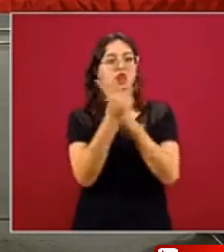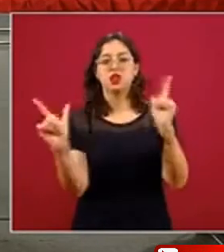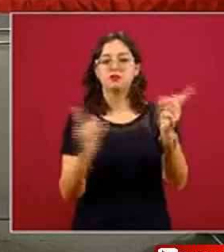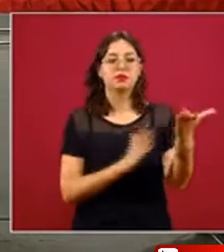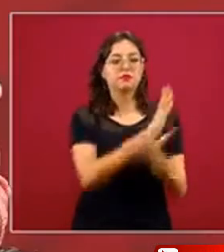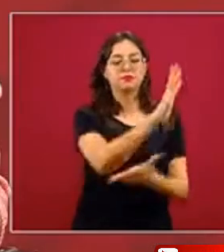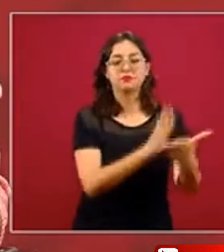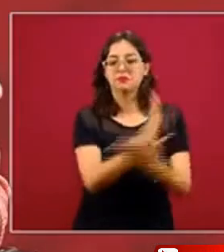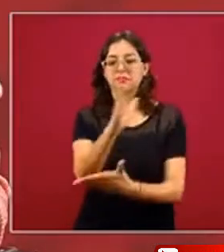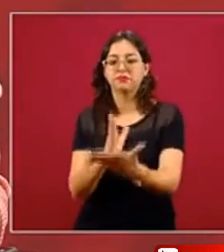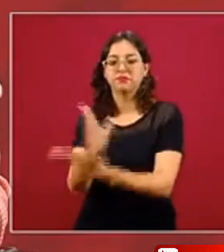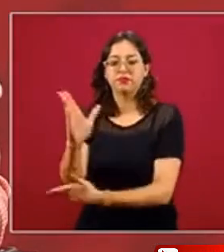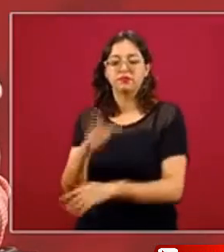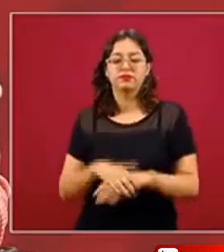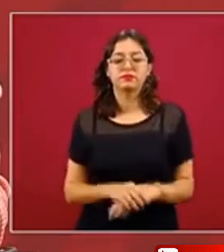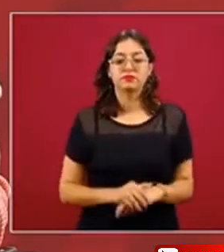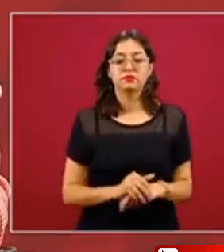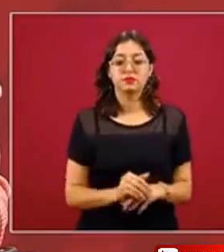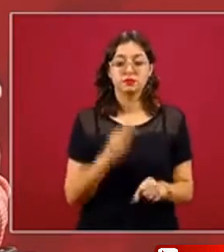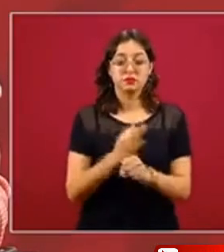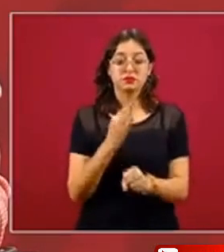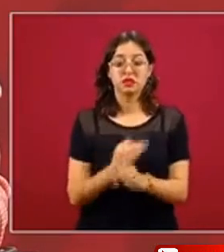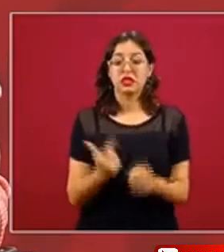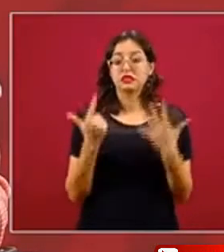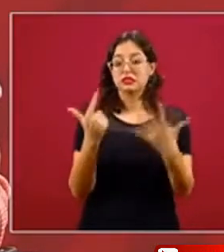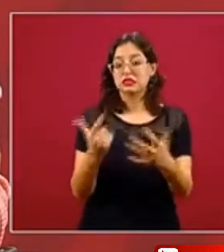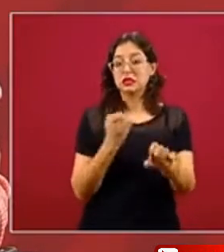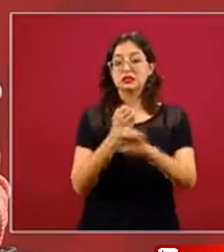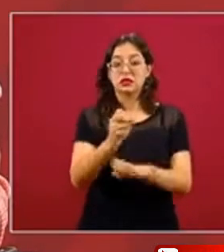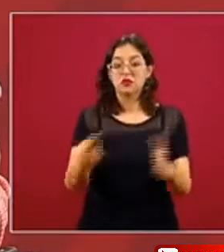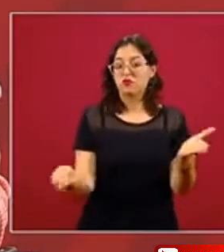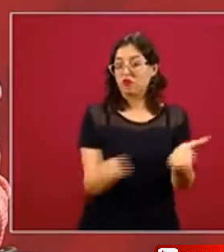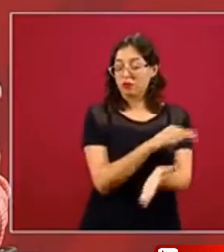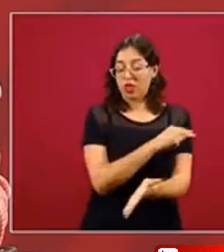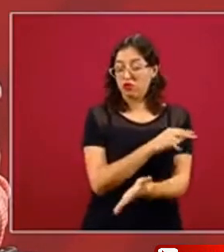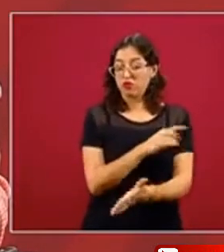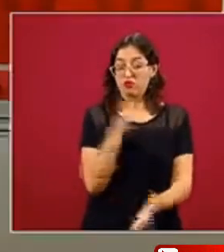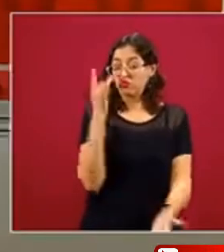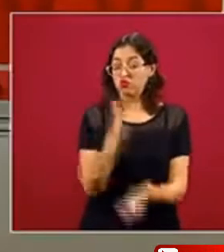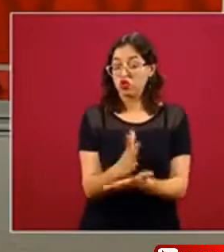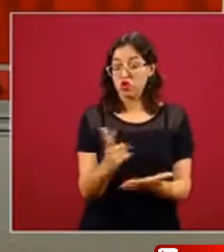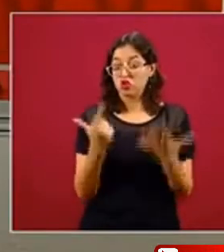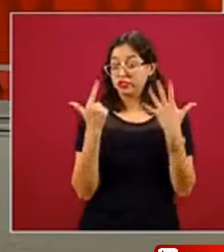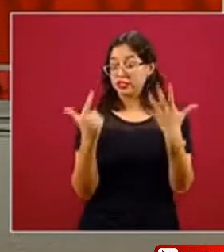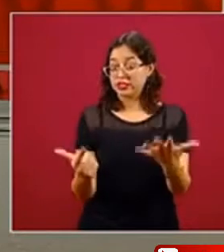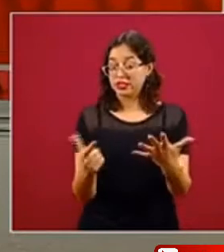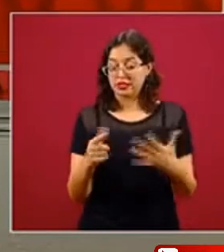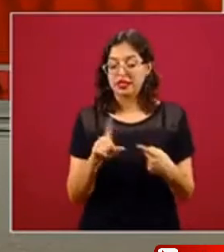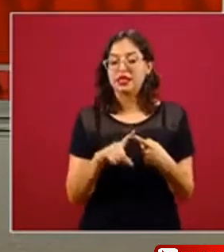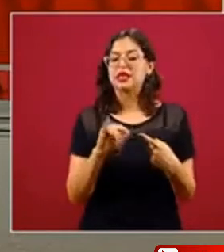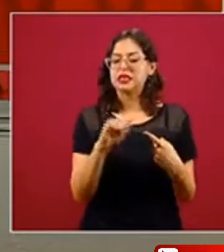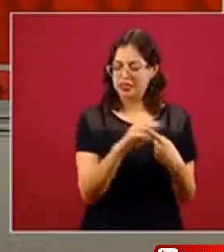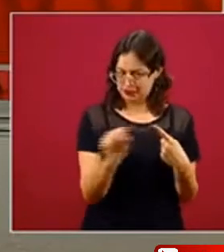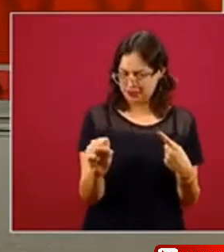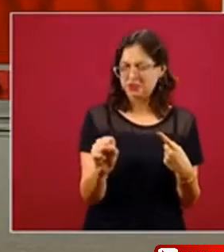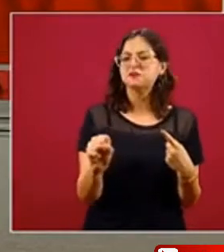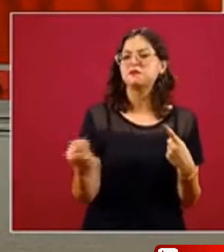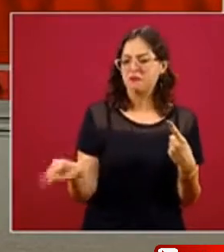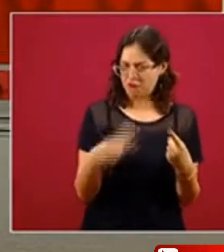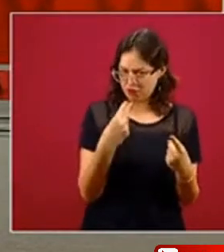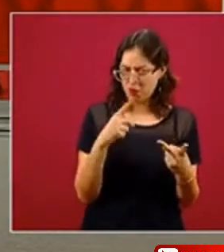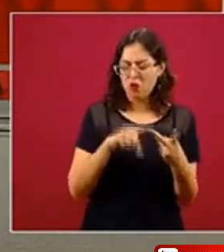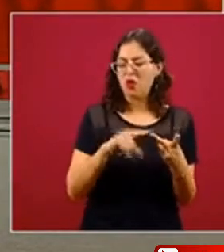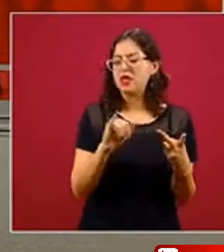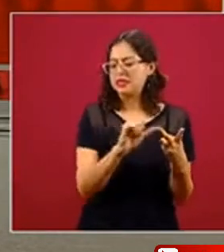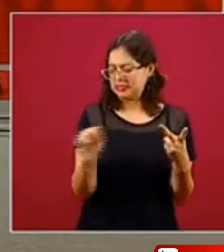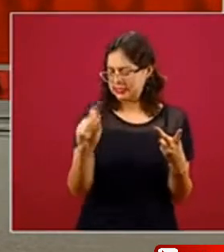solo 7 estados lo han firmado, solo 7. El IMSS firmó, el ISSSTE